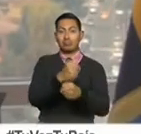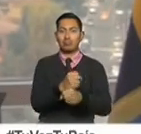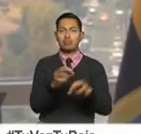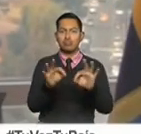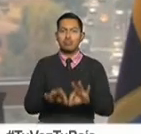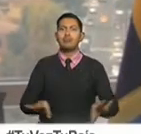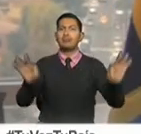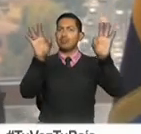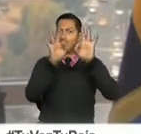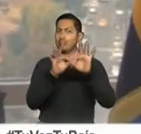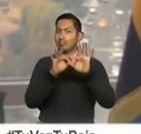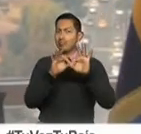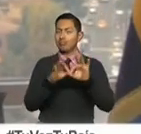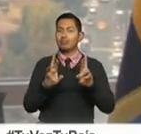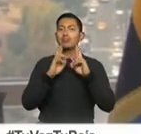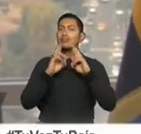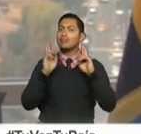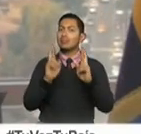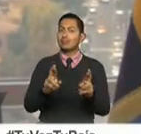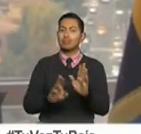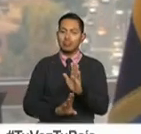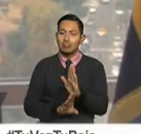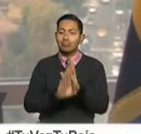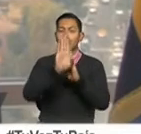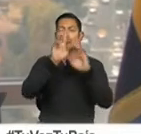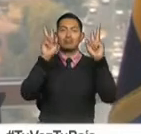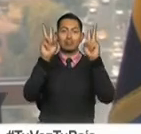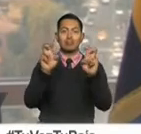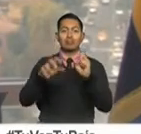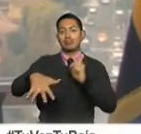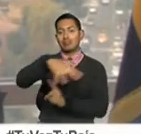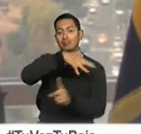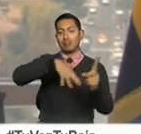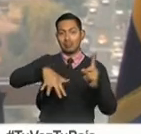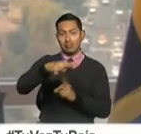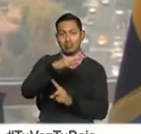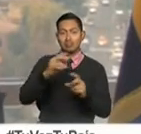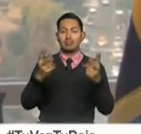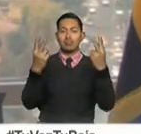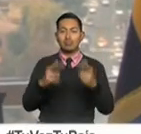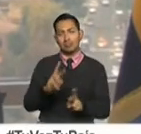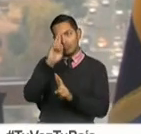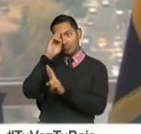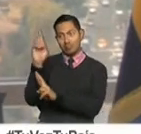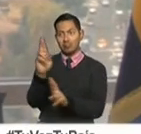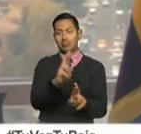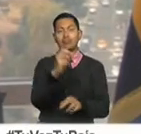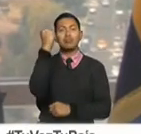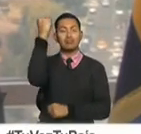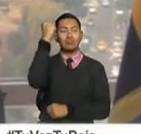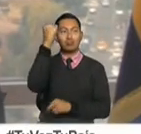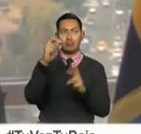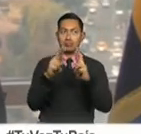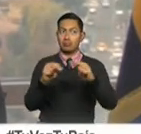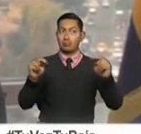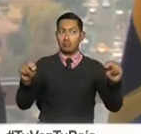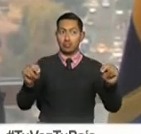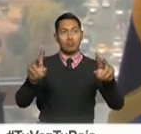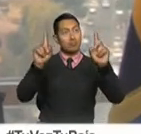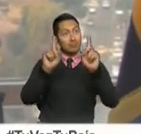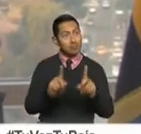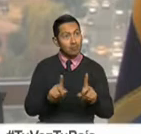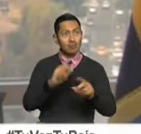resultados, importantes avances en temas ambientales, importantes avances en el respeto a los derechos de la naturaleza. Pero todavía